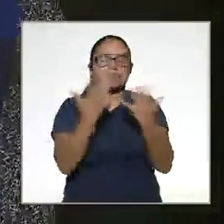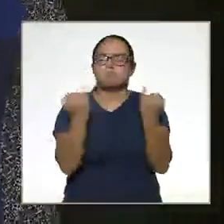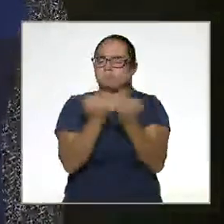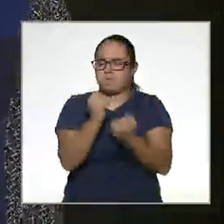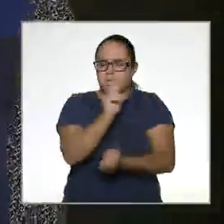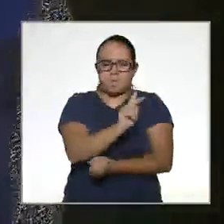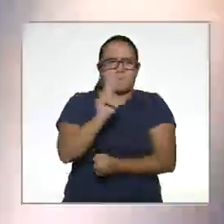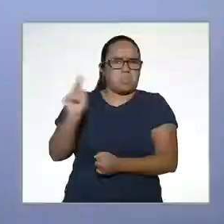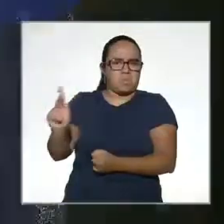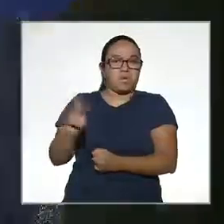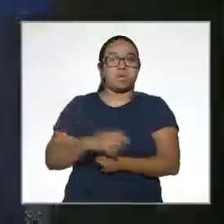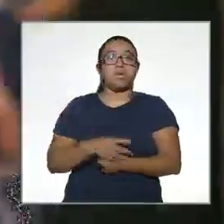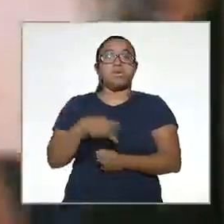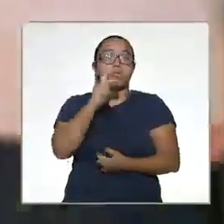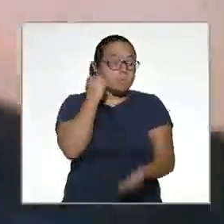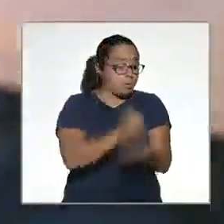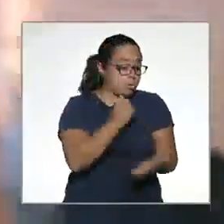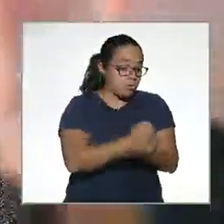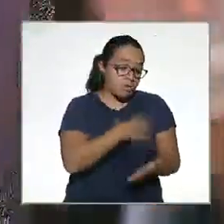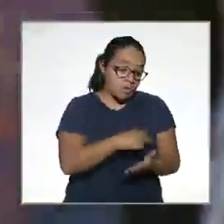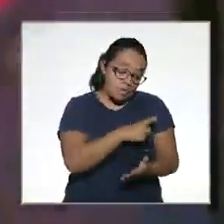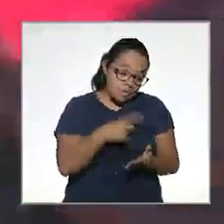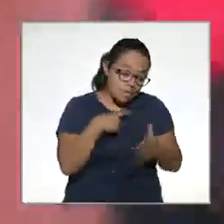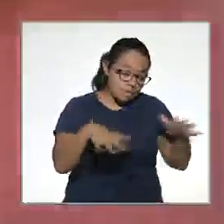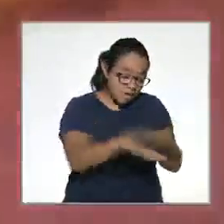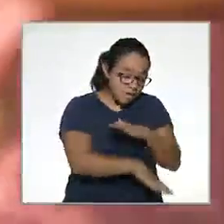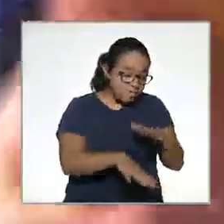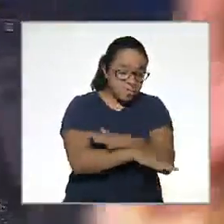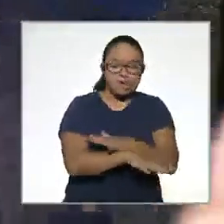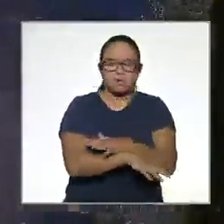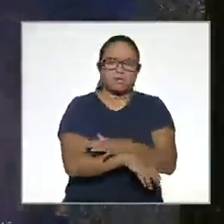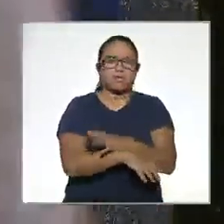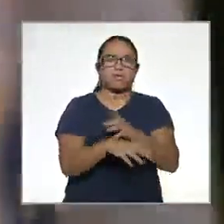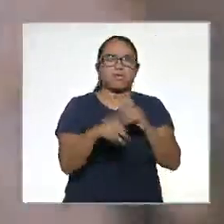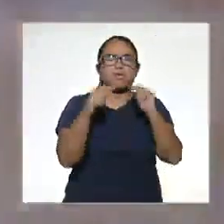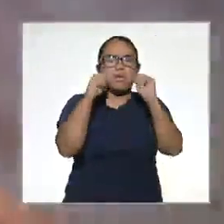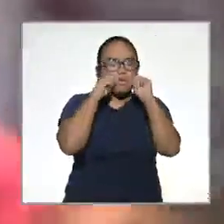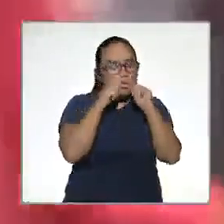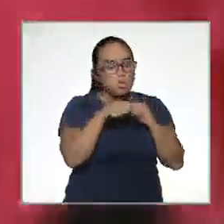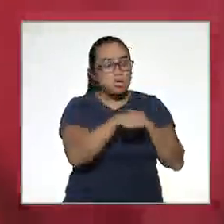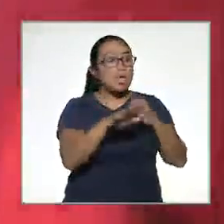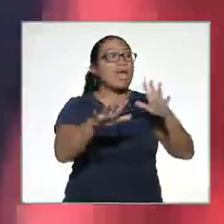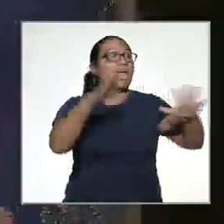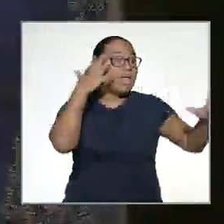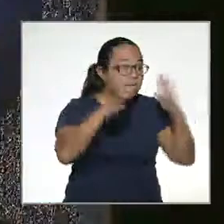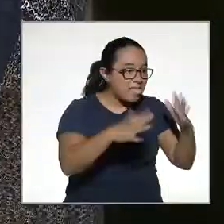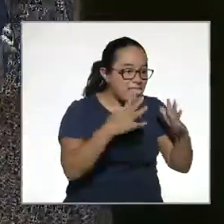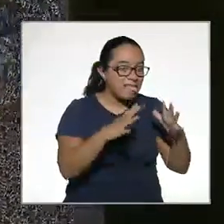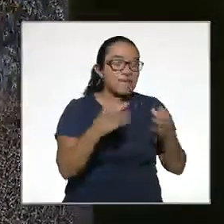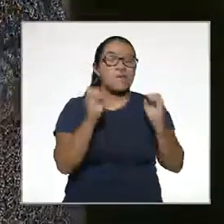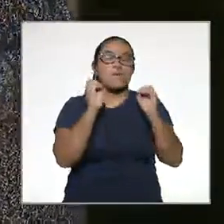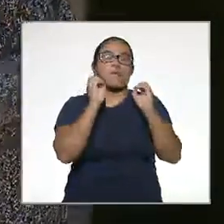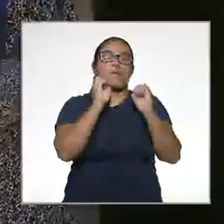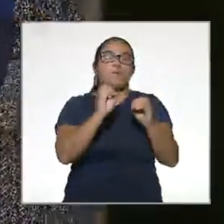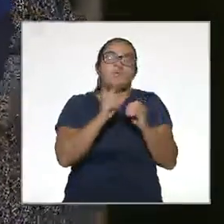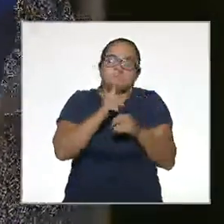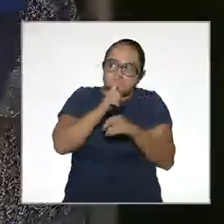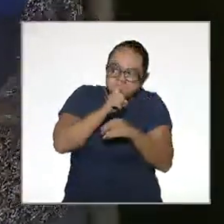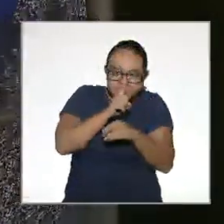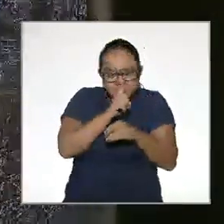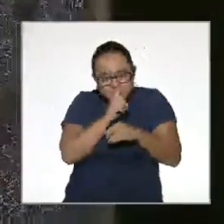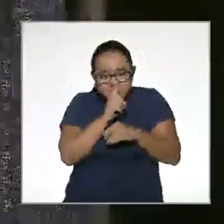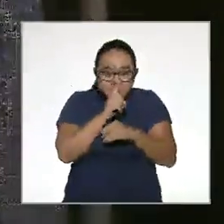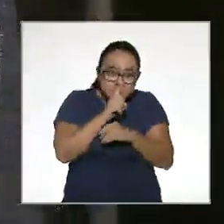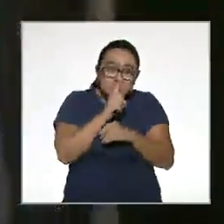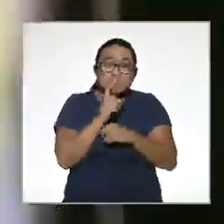forzar un cambio en nuestros hijos, independientemente de su introversión o extroversión, debemos revisar su vida